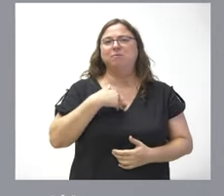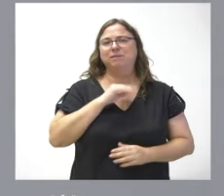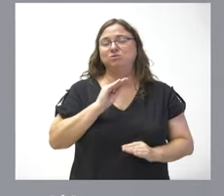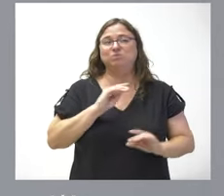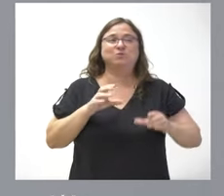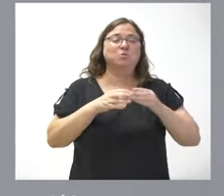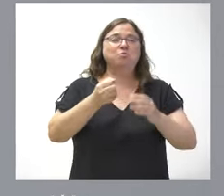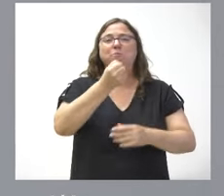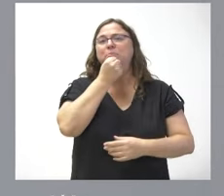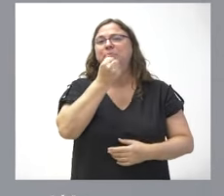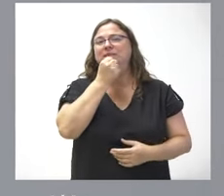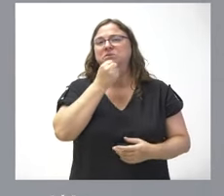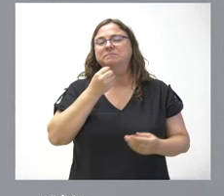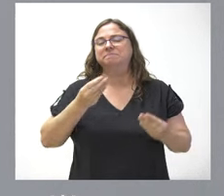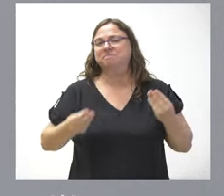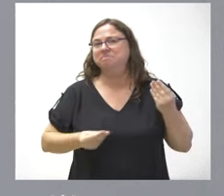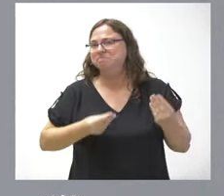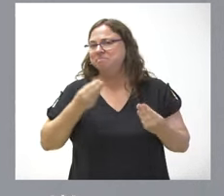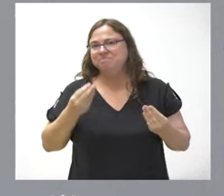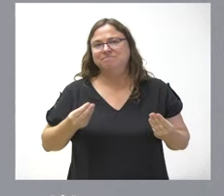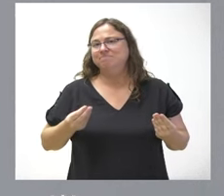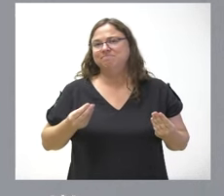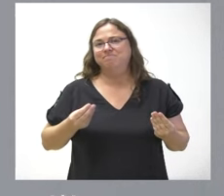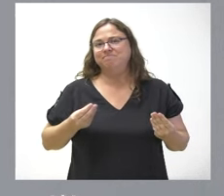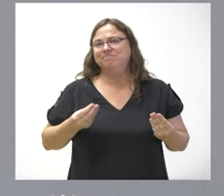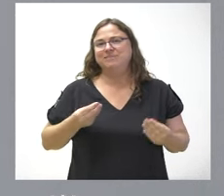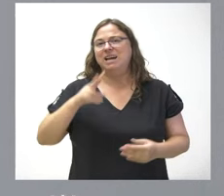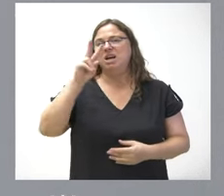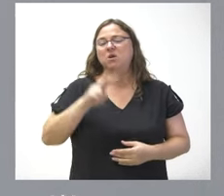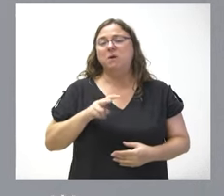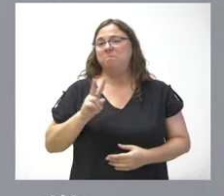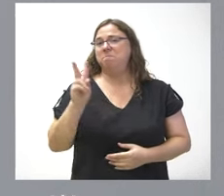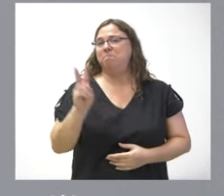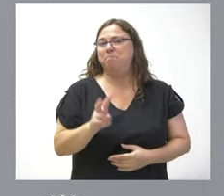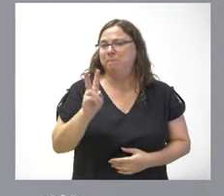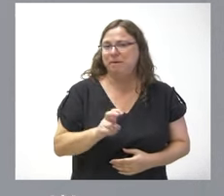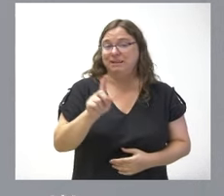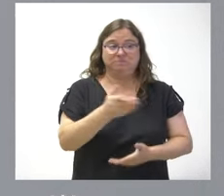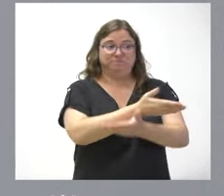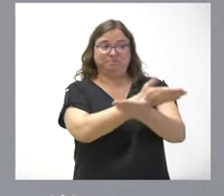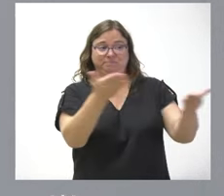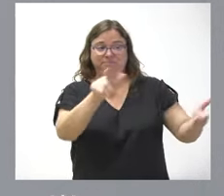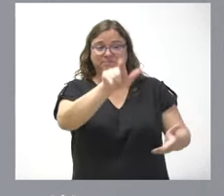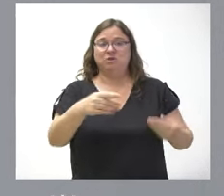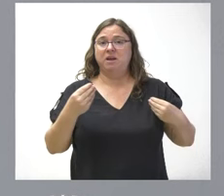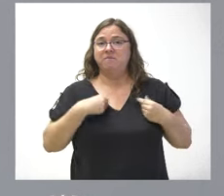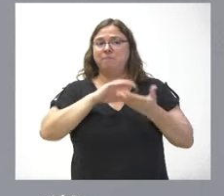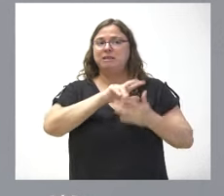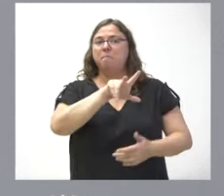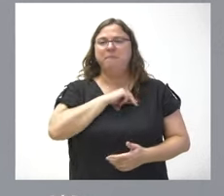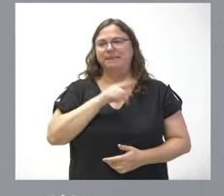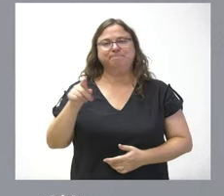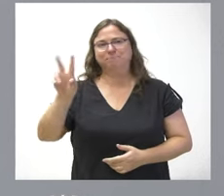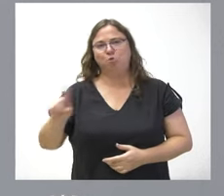socialista que no está siendo del nivel de utilidad que los ciudadanos de Castilla y león merecerían